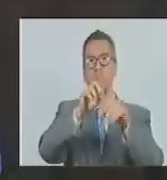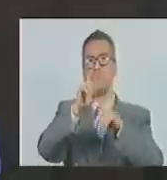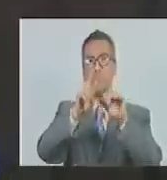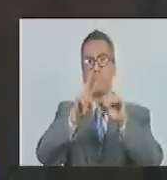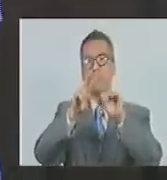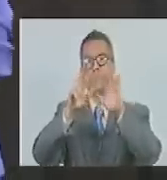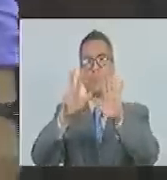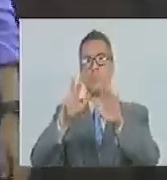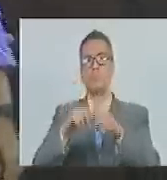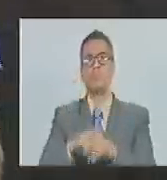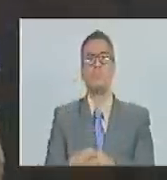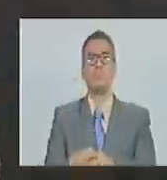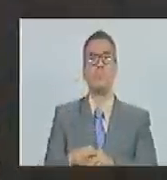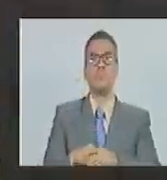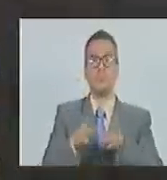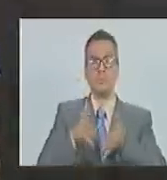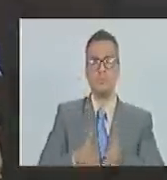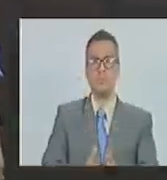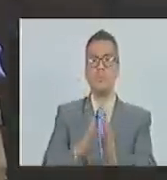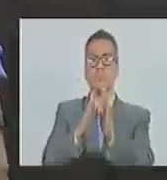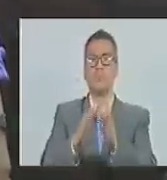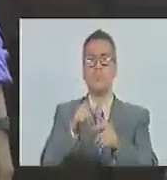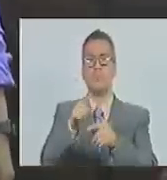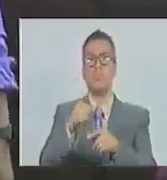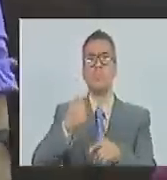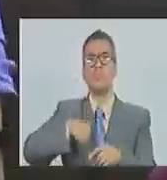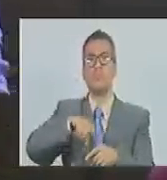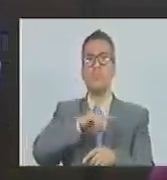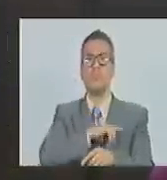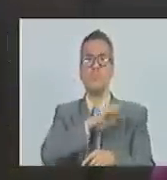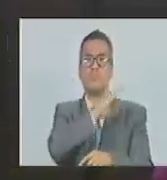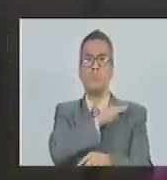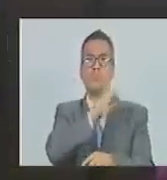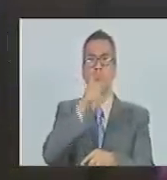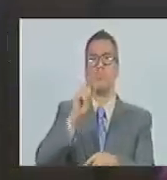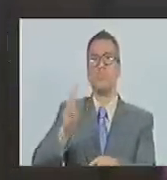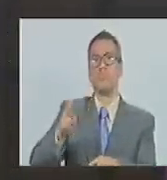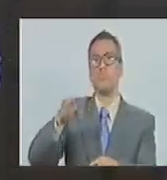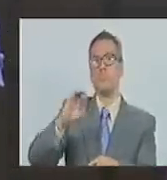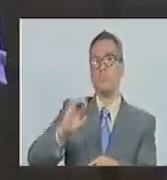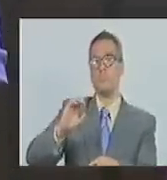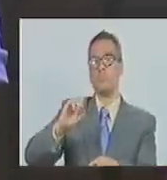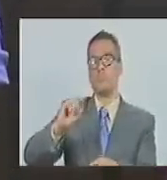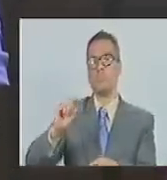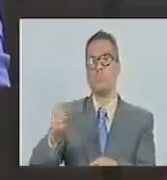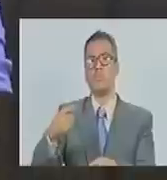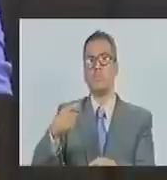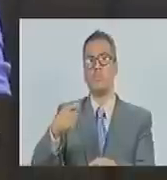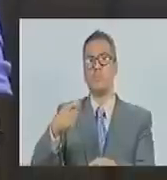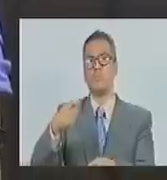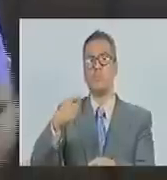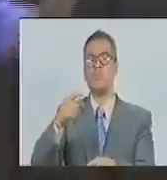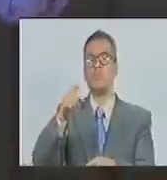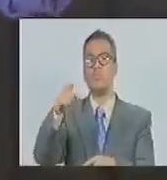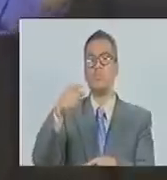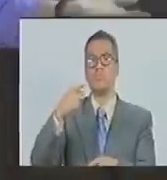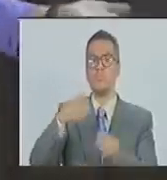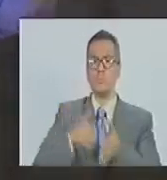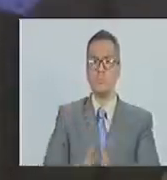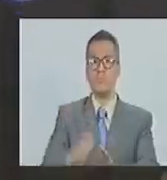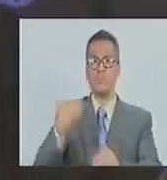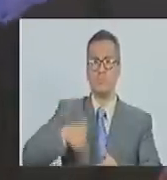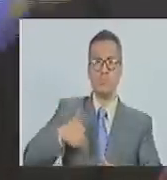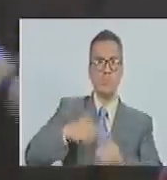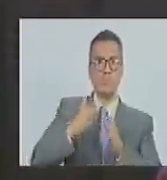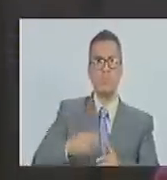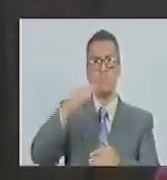1928, el nacimiento, el natalicio de nuestro comandante Ernesto Che Guevara, nuestro nación argentina,